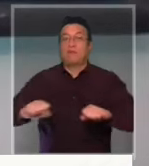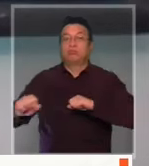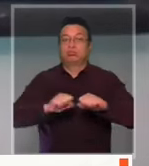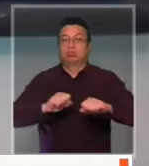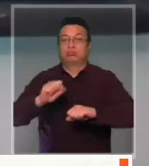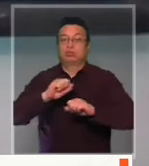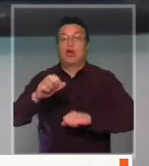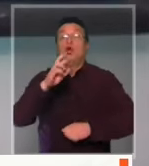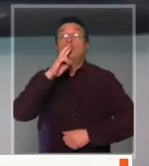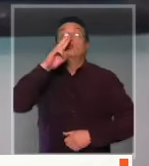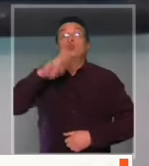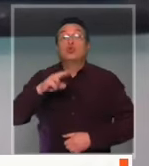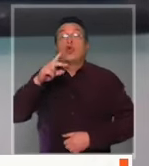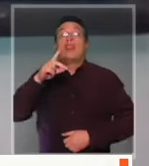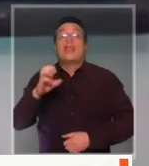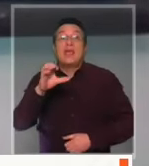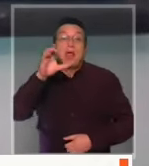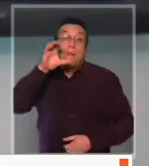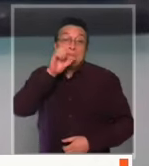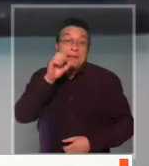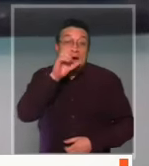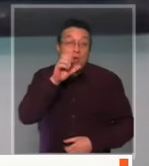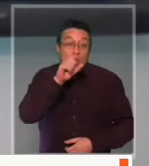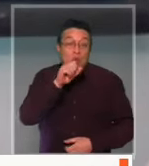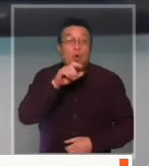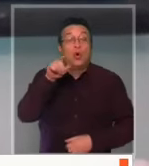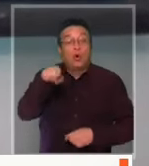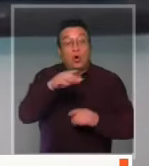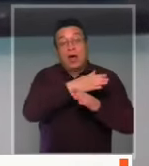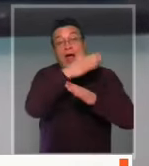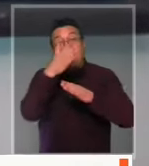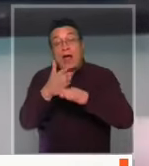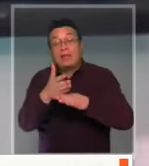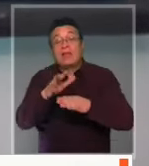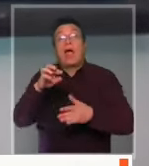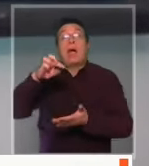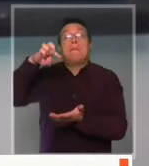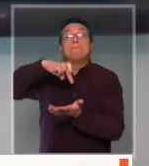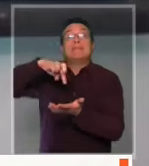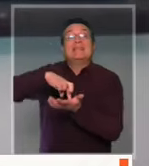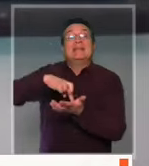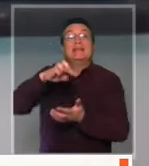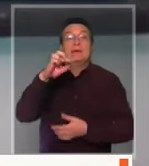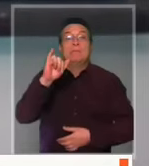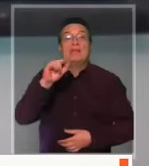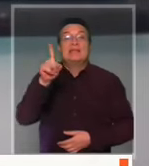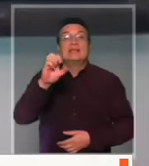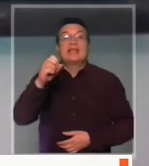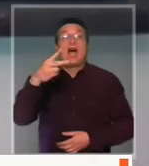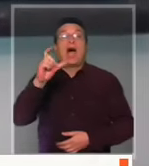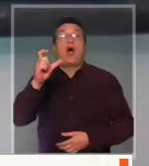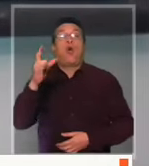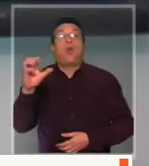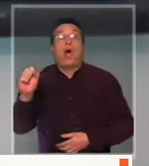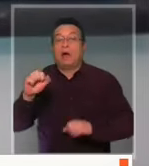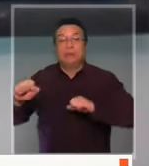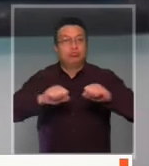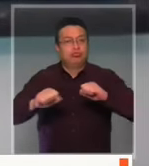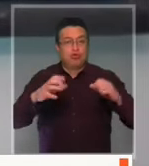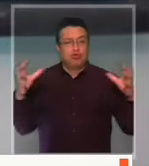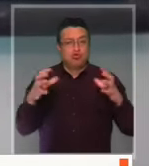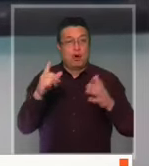sur de Perú. Yo diría que desde Hilo hasta la parte norte de Chile, hasta Pisagua, es una zona que no han ocurrido sismos importantes